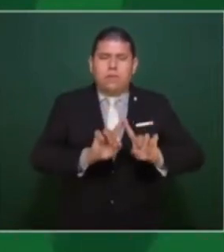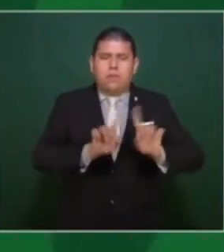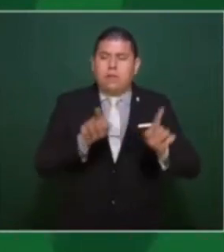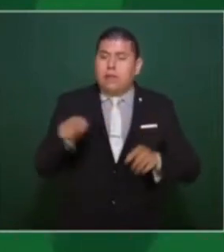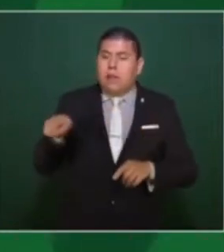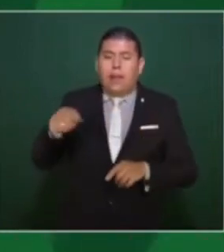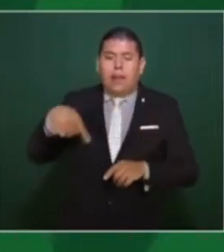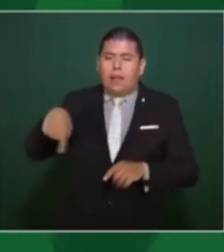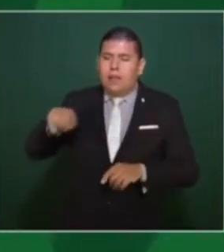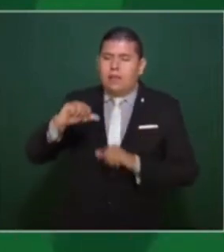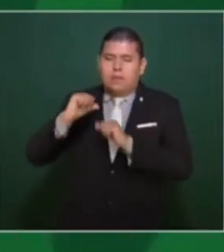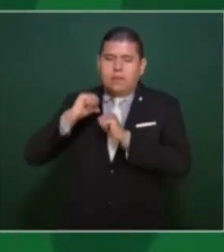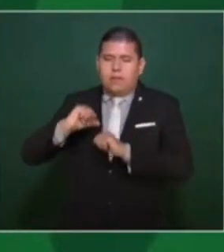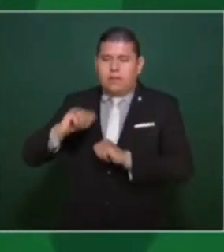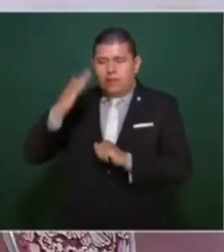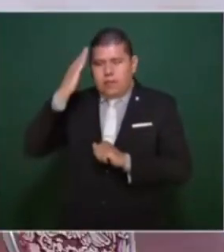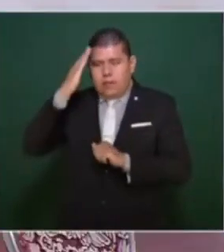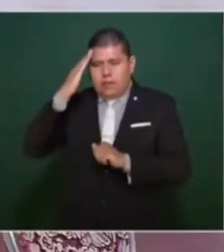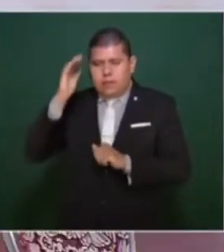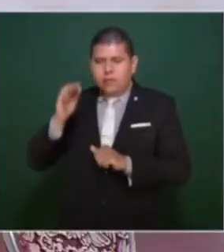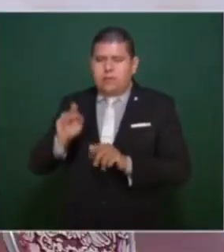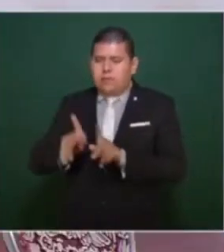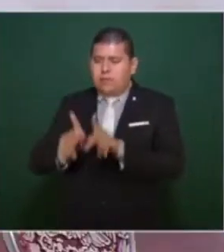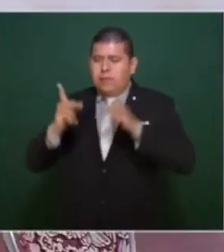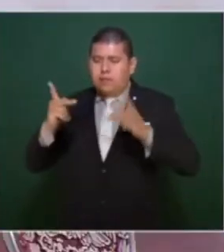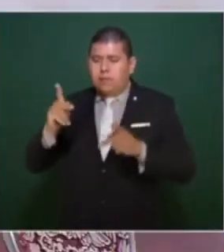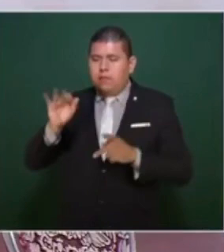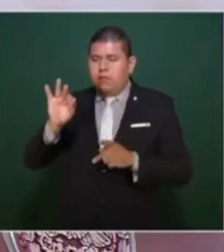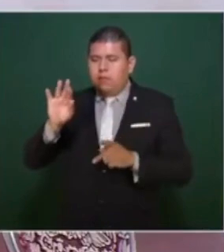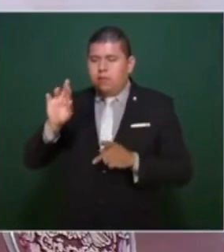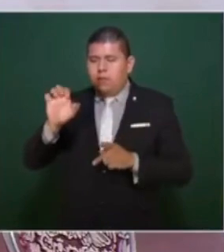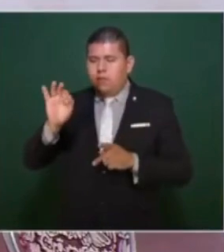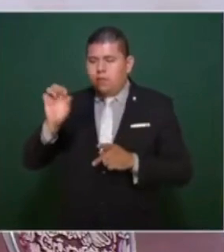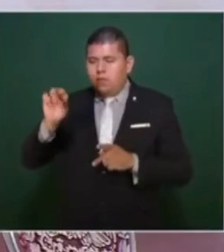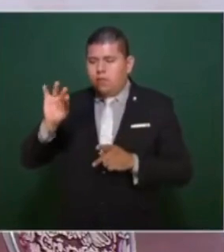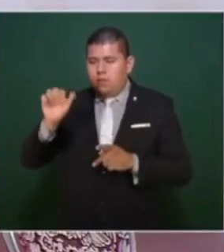juncos, ¿sí?, los dueños del